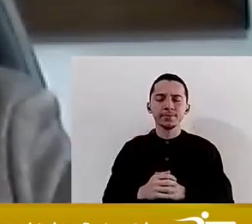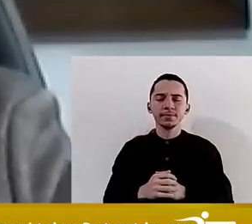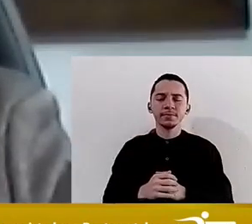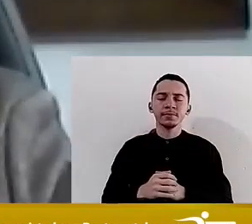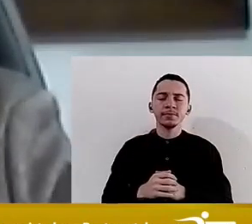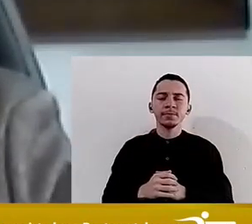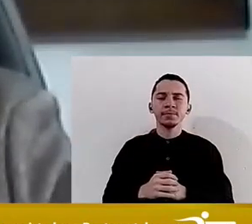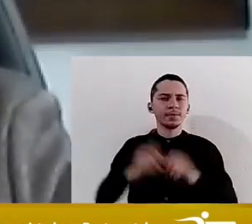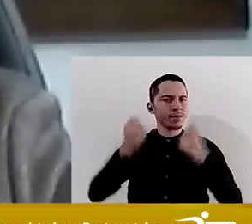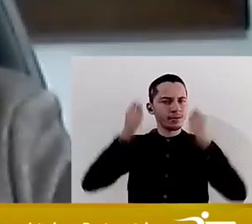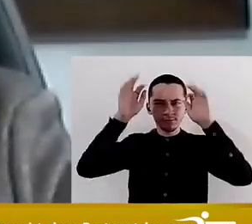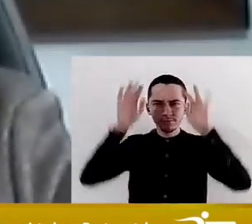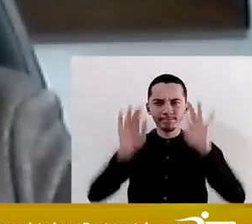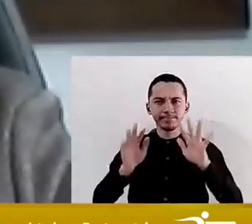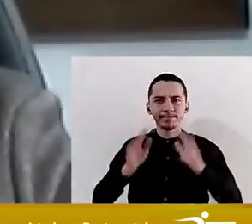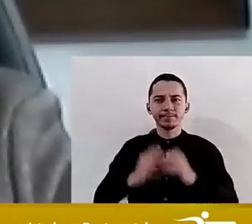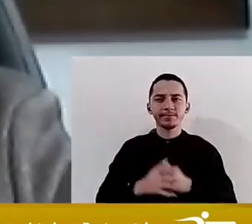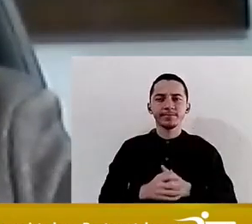Aleluya.